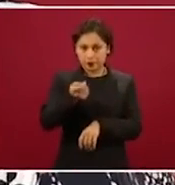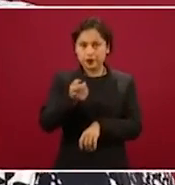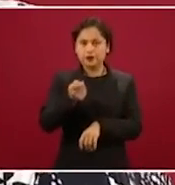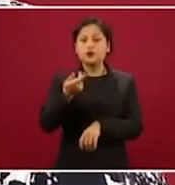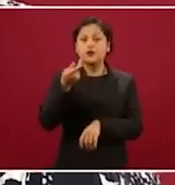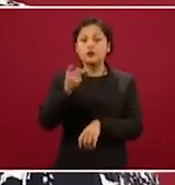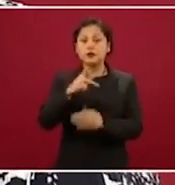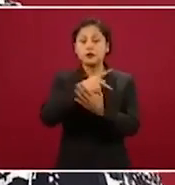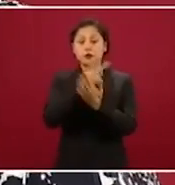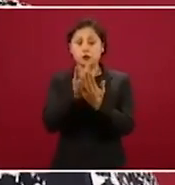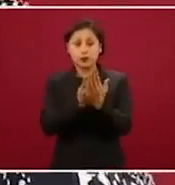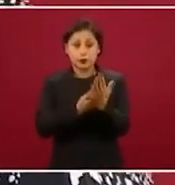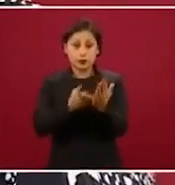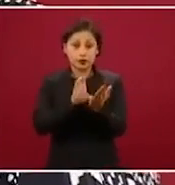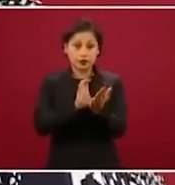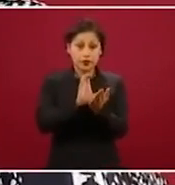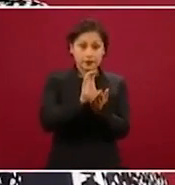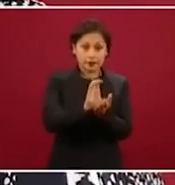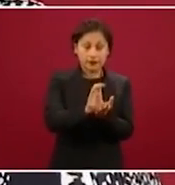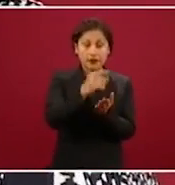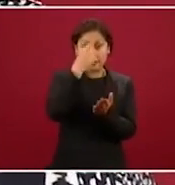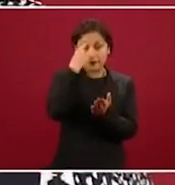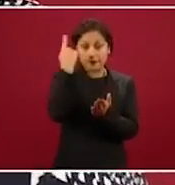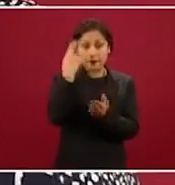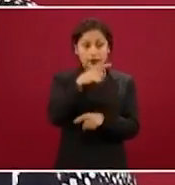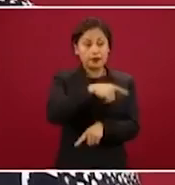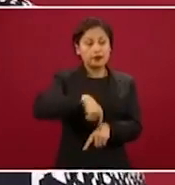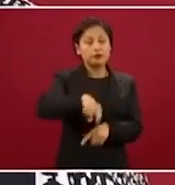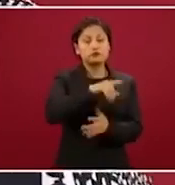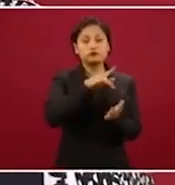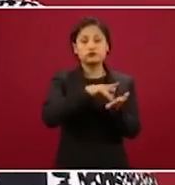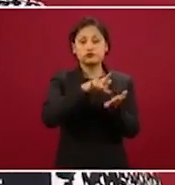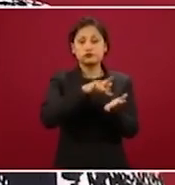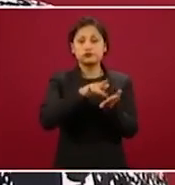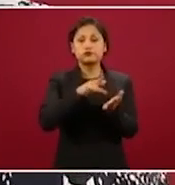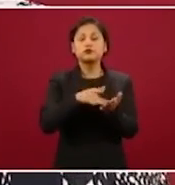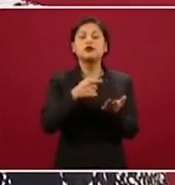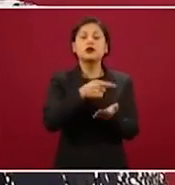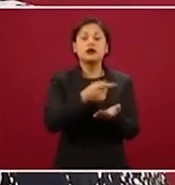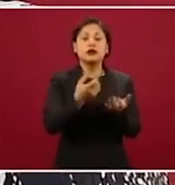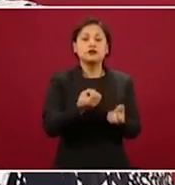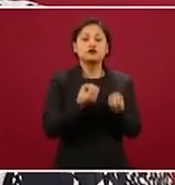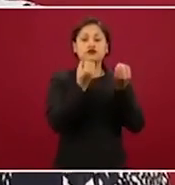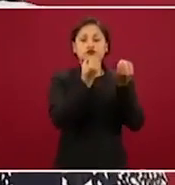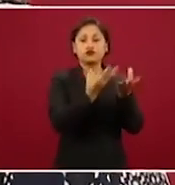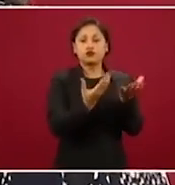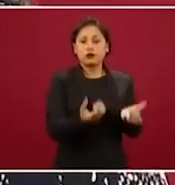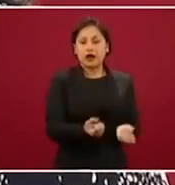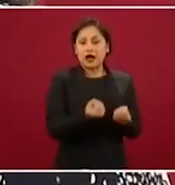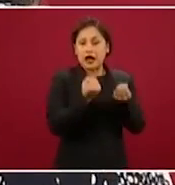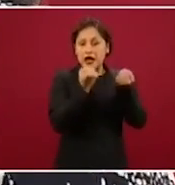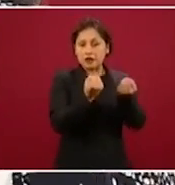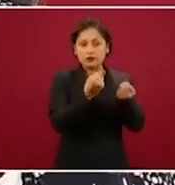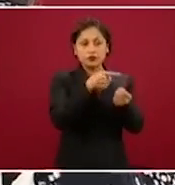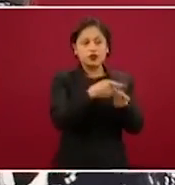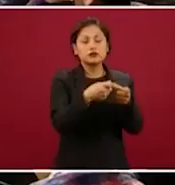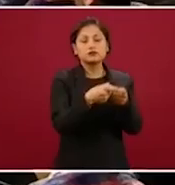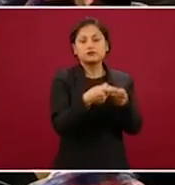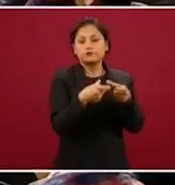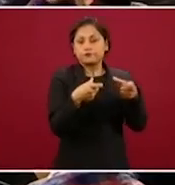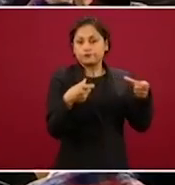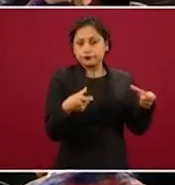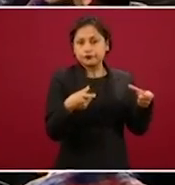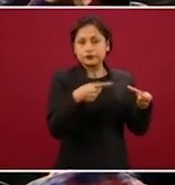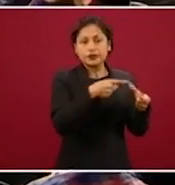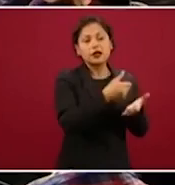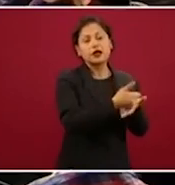para el bienestar podamos acceder y hacerlos consolidarse, crecer y revitalizar la economía